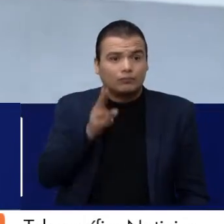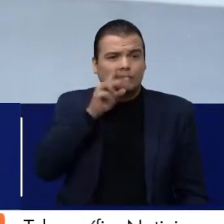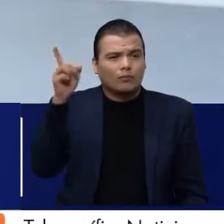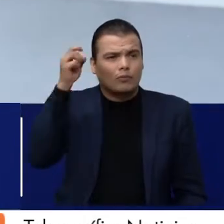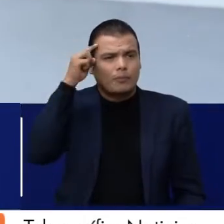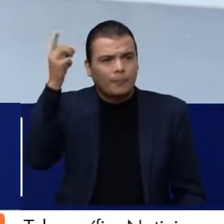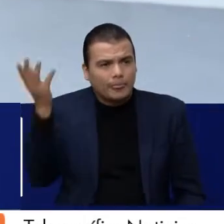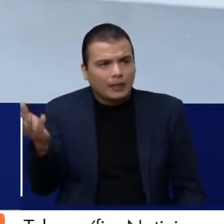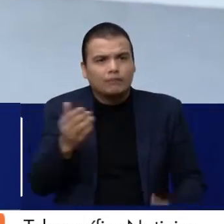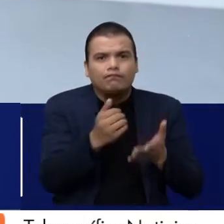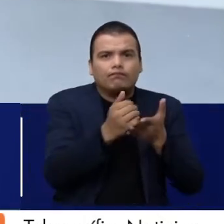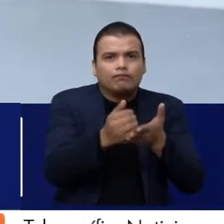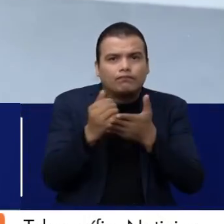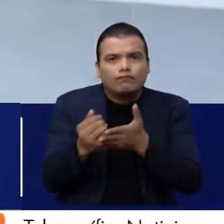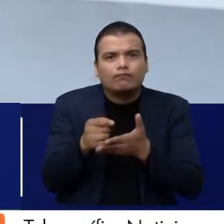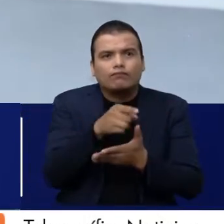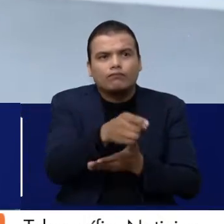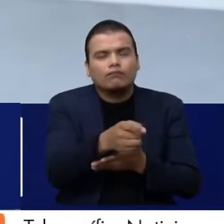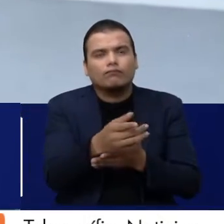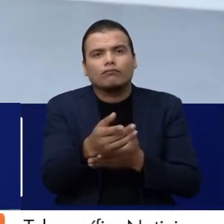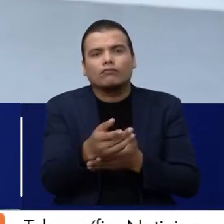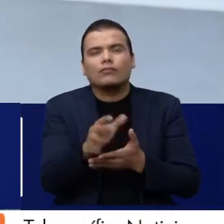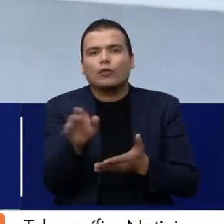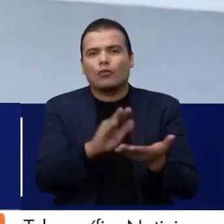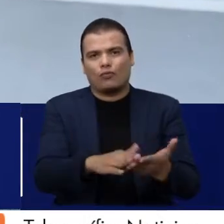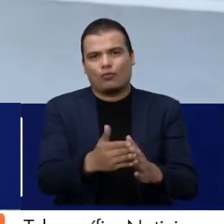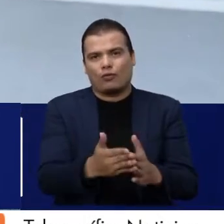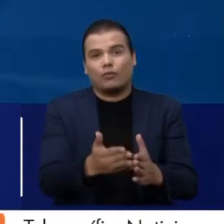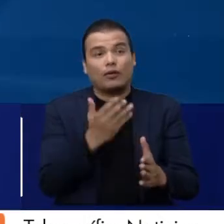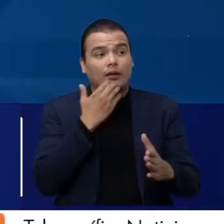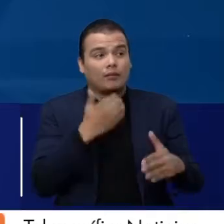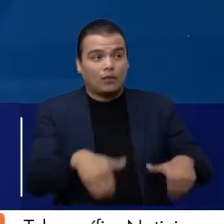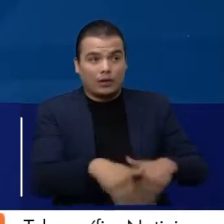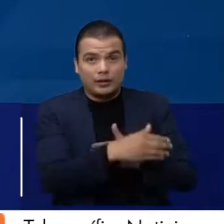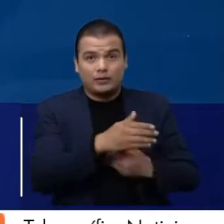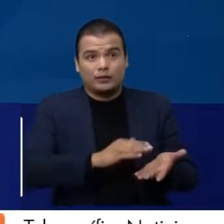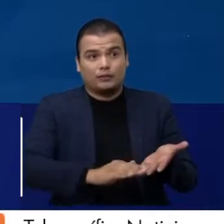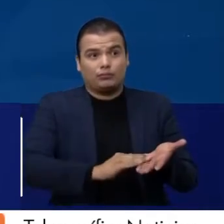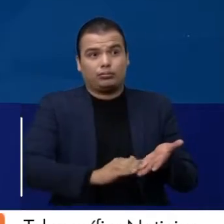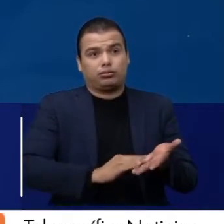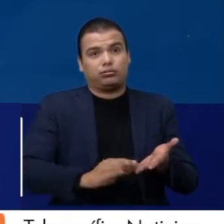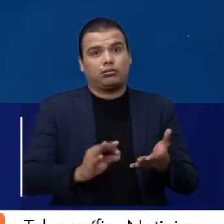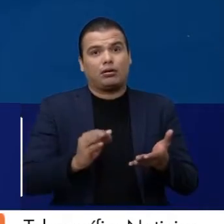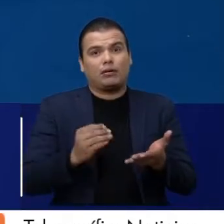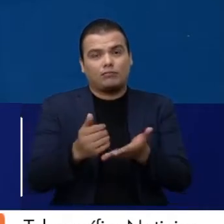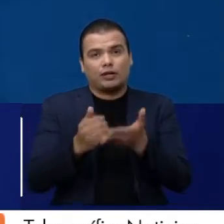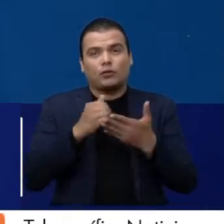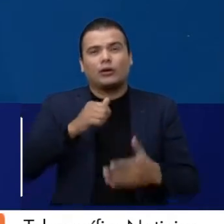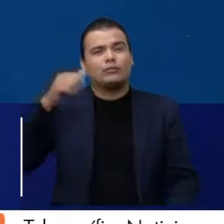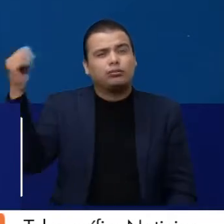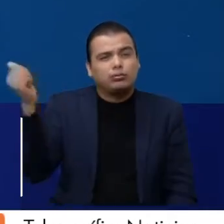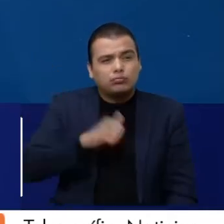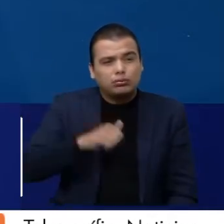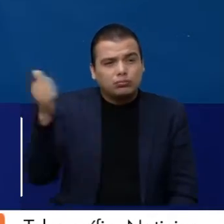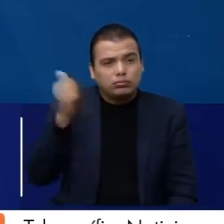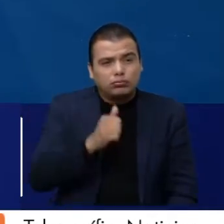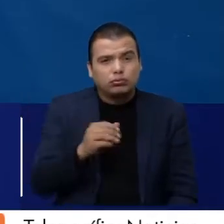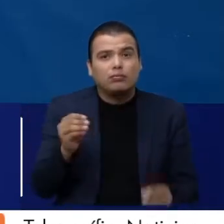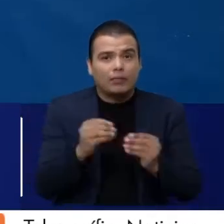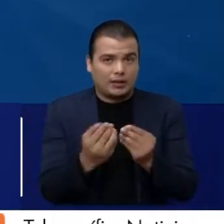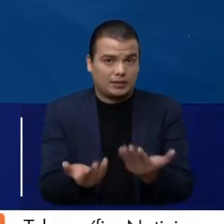la reparación de esa vía permite a toda esa comunidad que está atrapada, además que es una salida también del Pacífico, ¿no?,